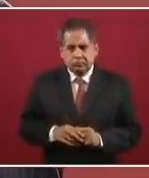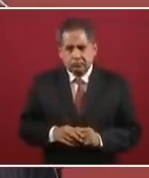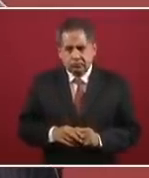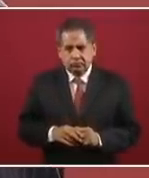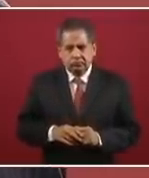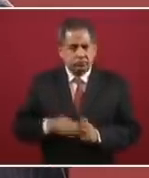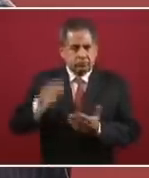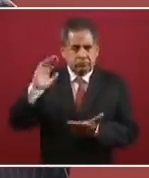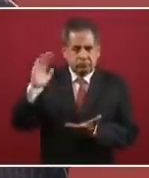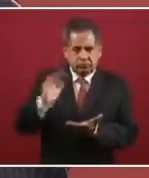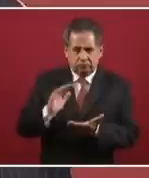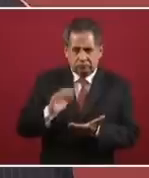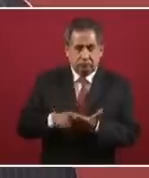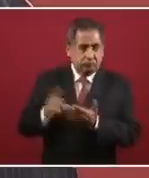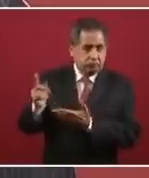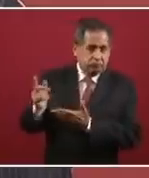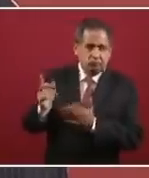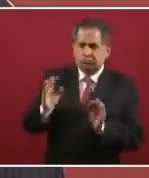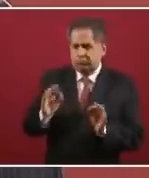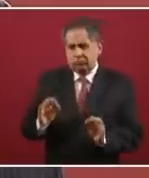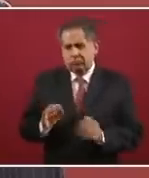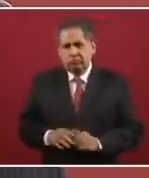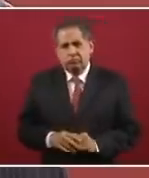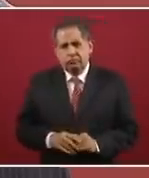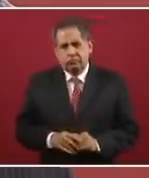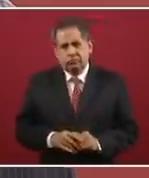una disminución así.